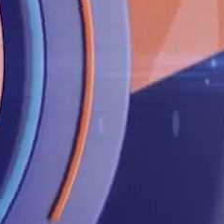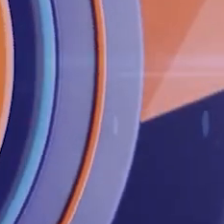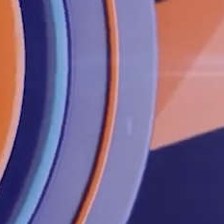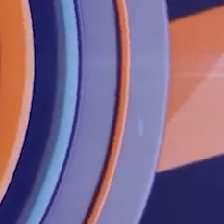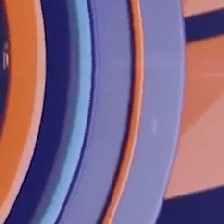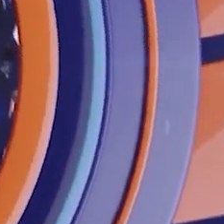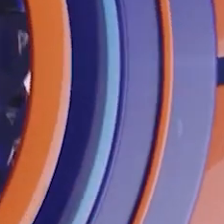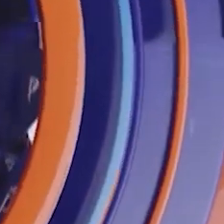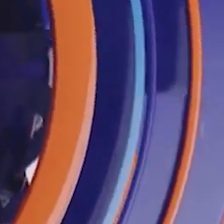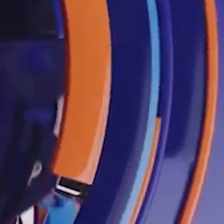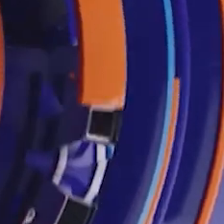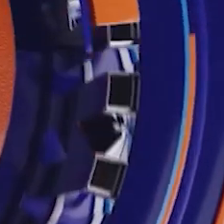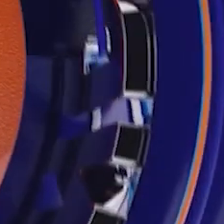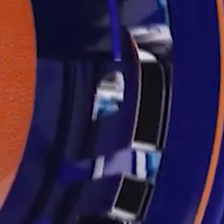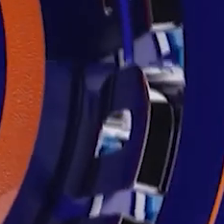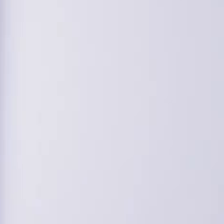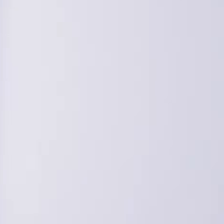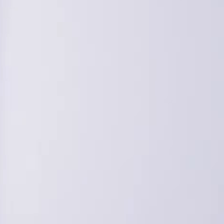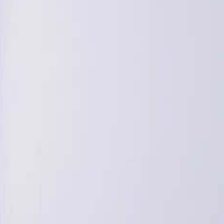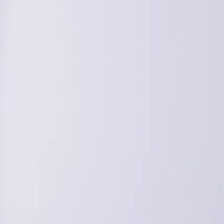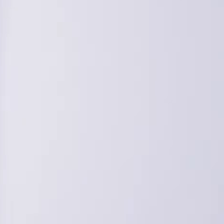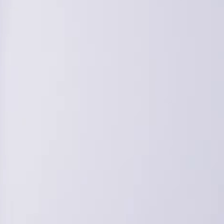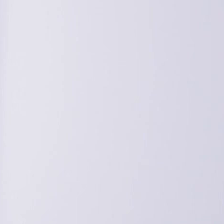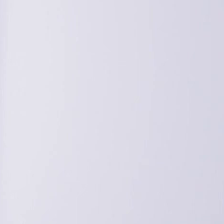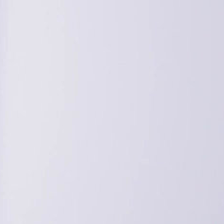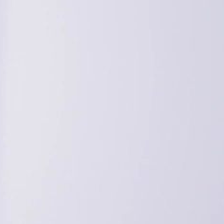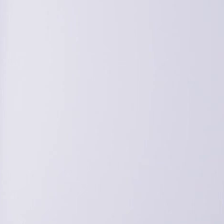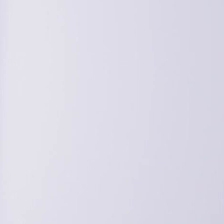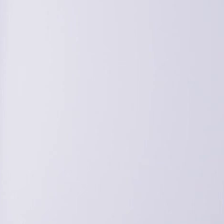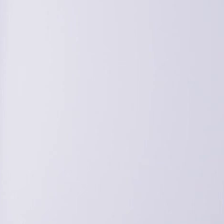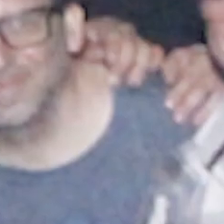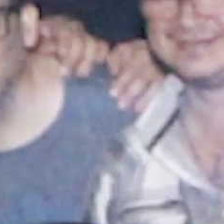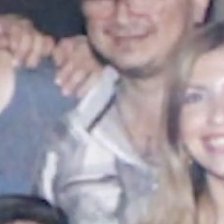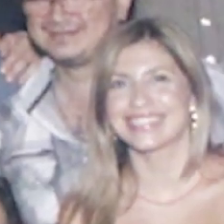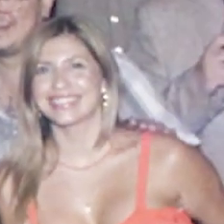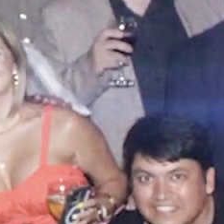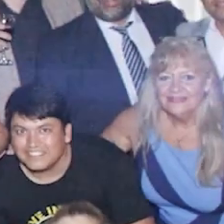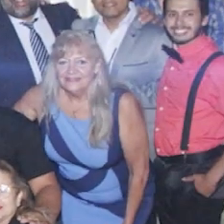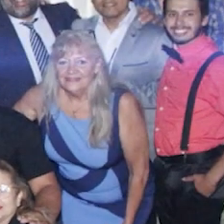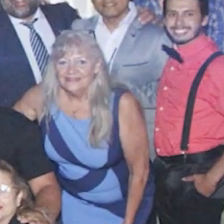Norte Grande Federal. Somos periodismo con historia.